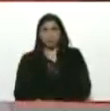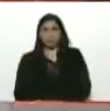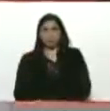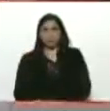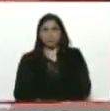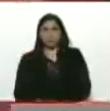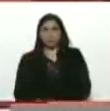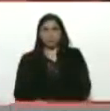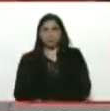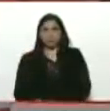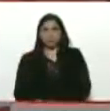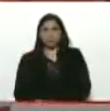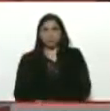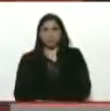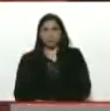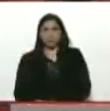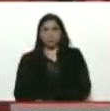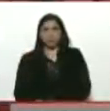¿Están aquí conmigo? ¿Quién me alumbra aquí?